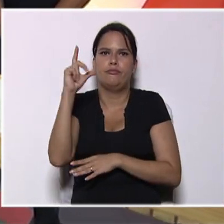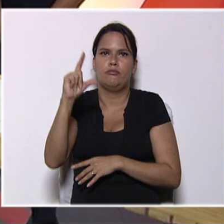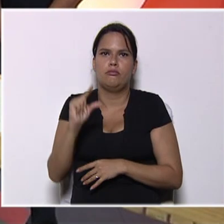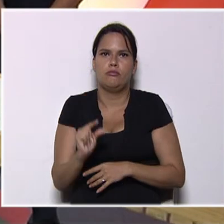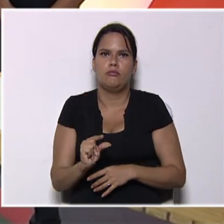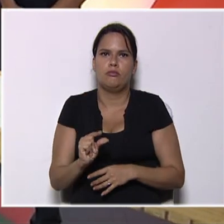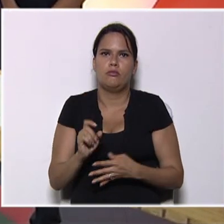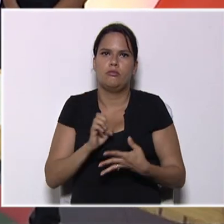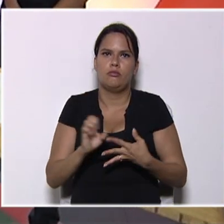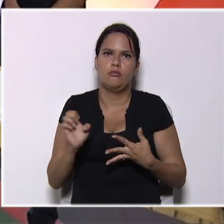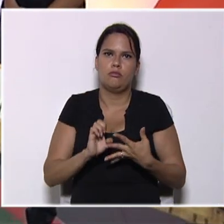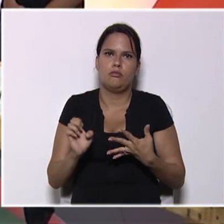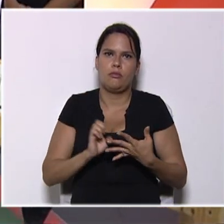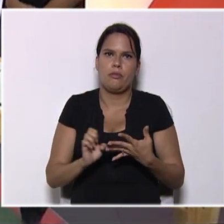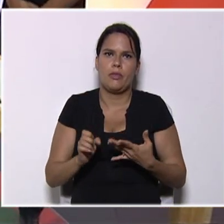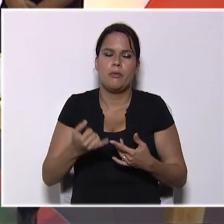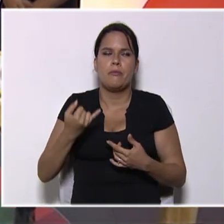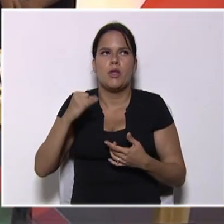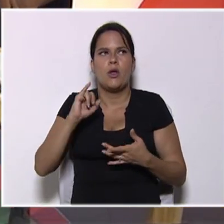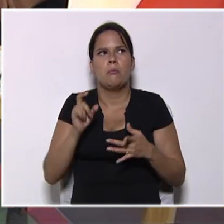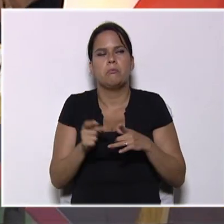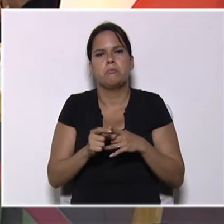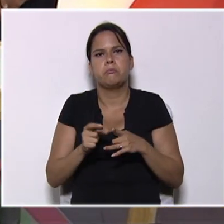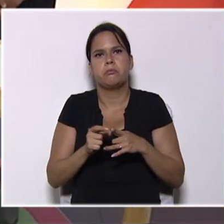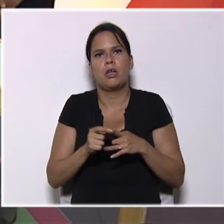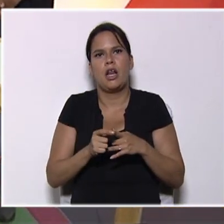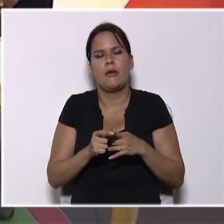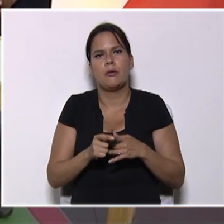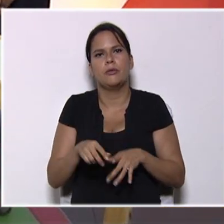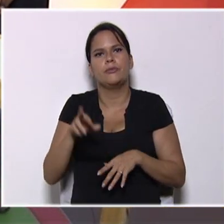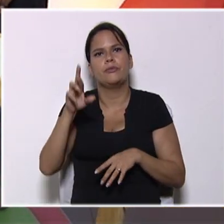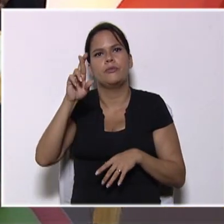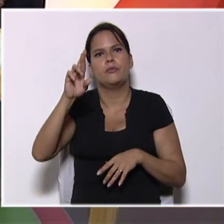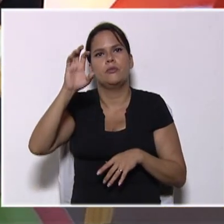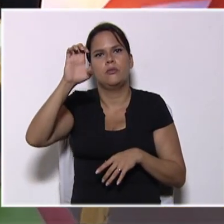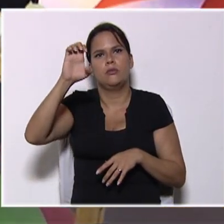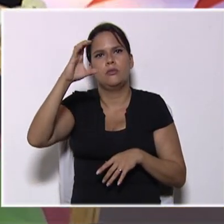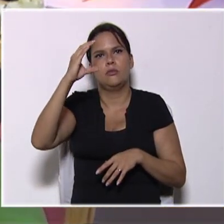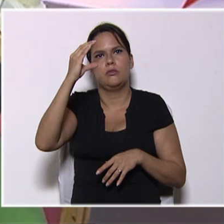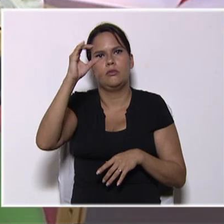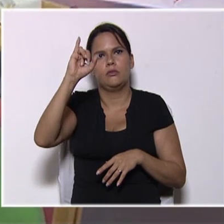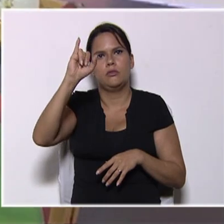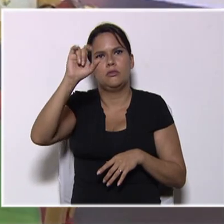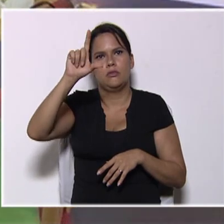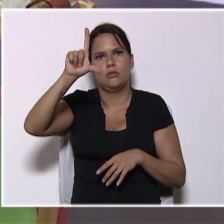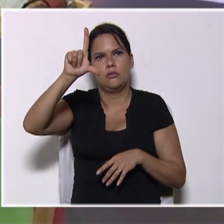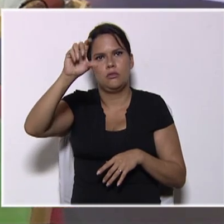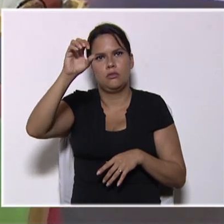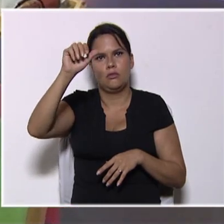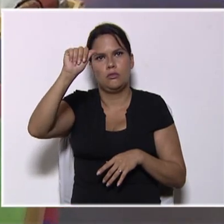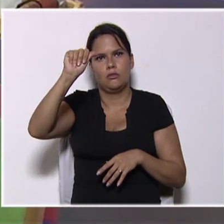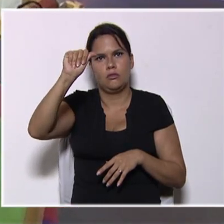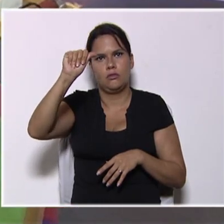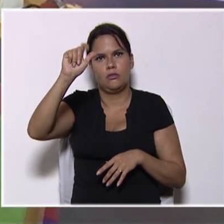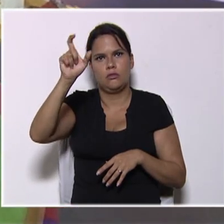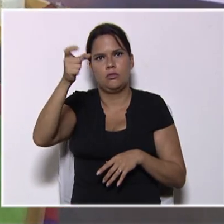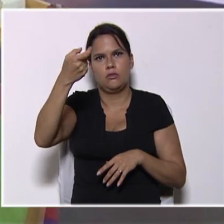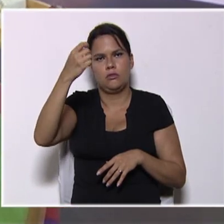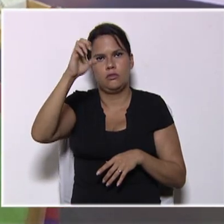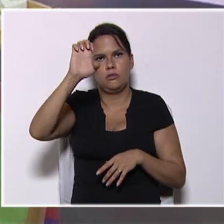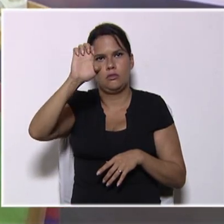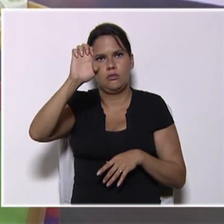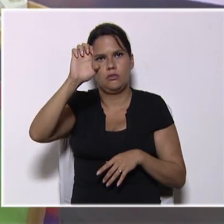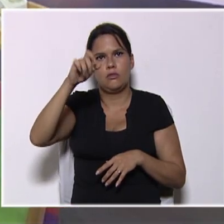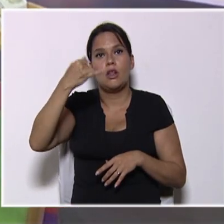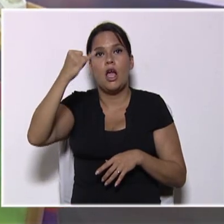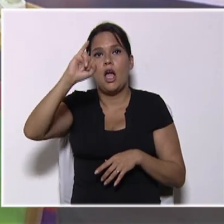términos como el reciclaje. Hablamos mucho de reciclar, pero existe reciclaje mecánico y